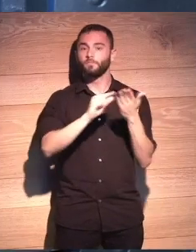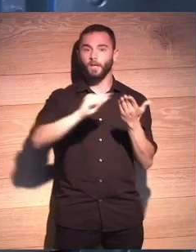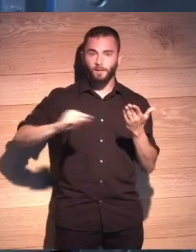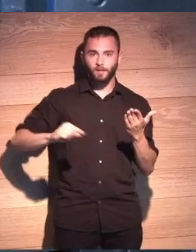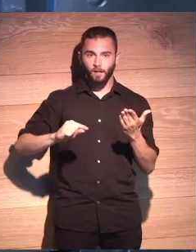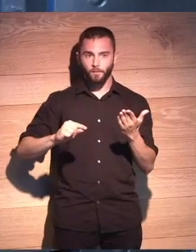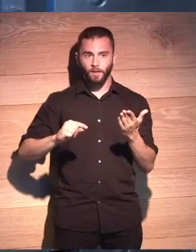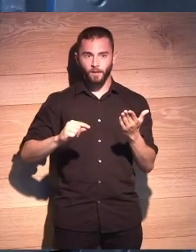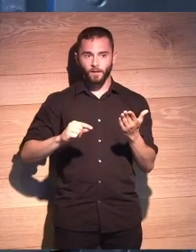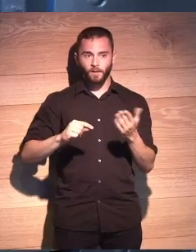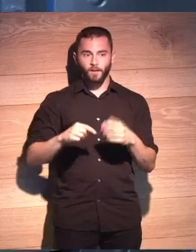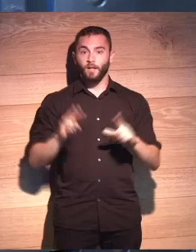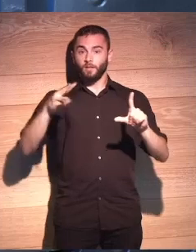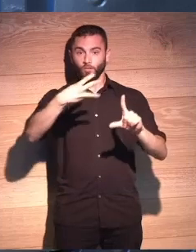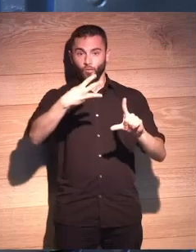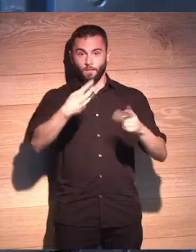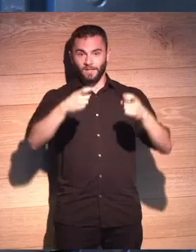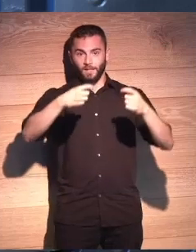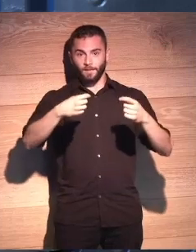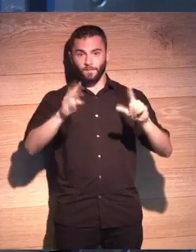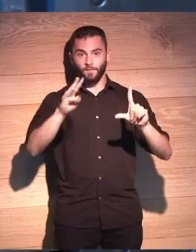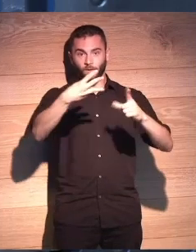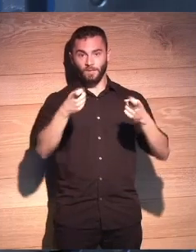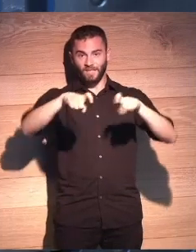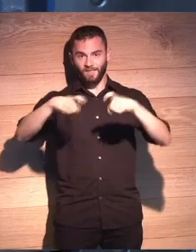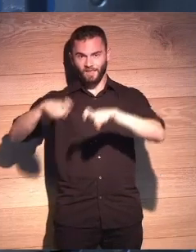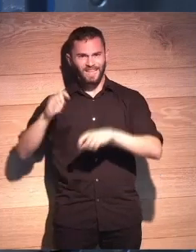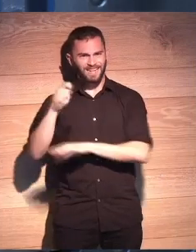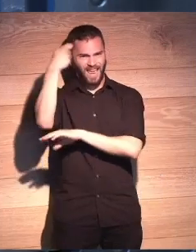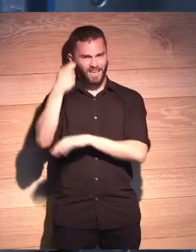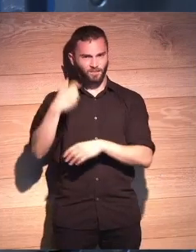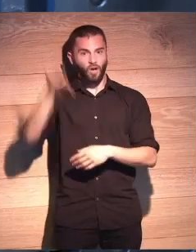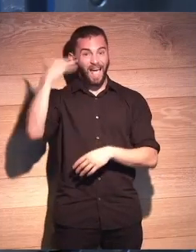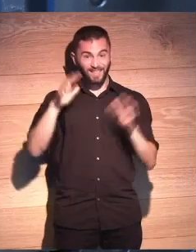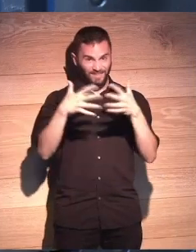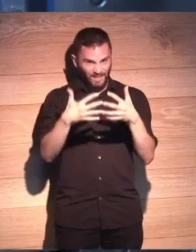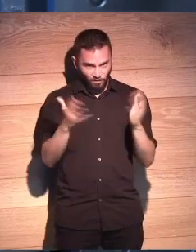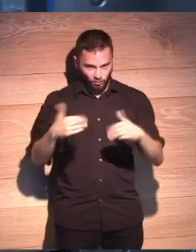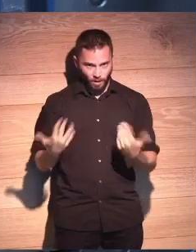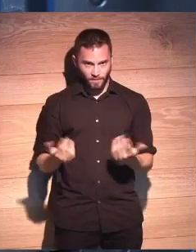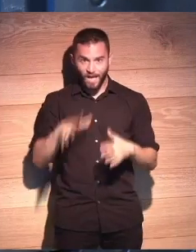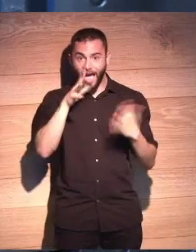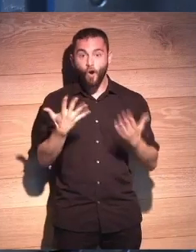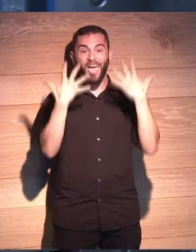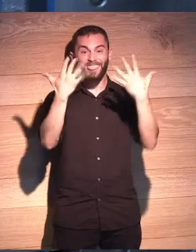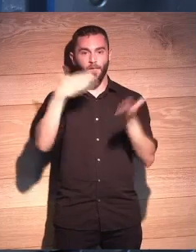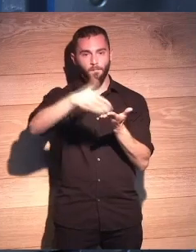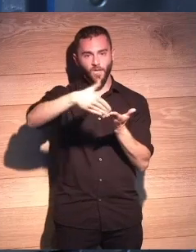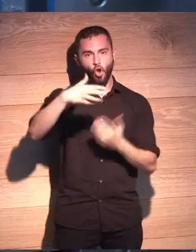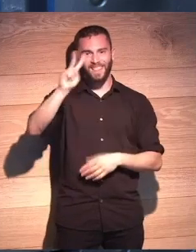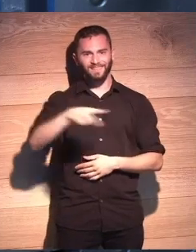las páginas web de citas. Hace muchos años, cuando no existía casi Internet, y ahora factura 10 millones de